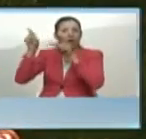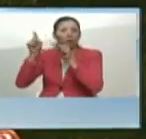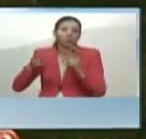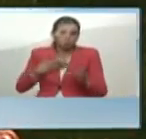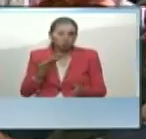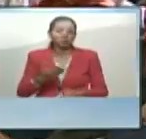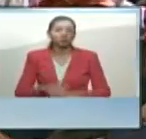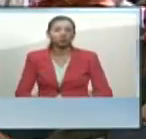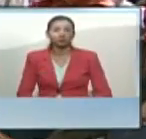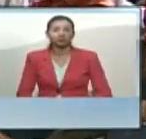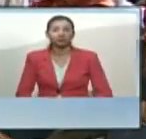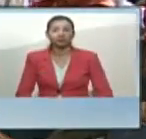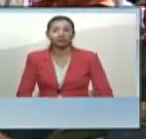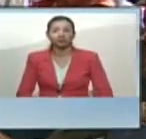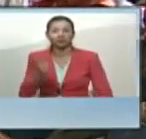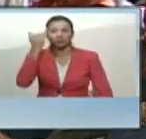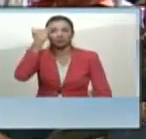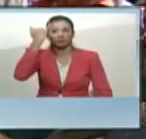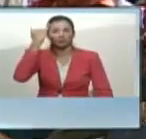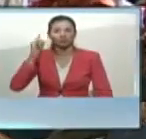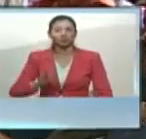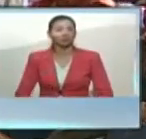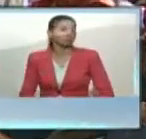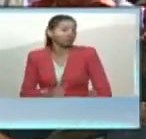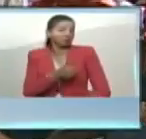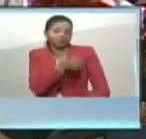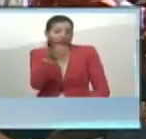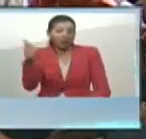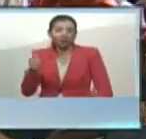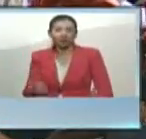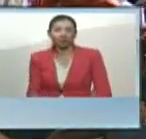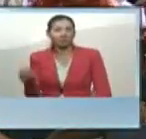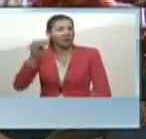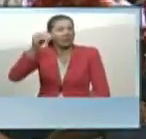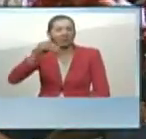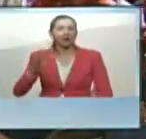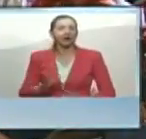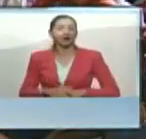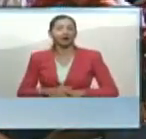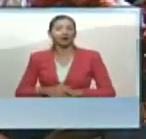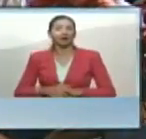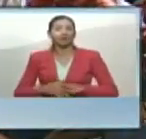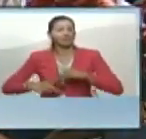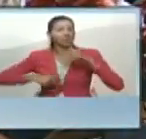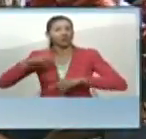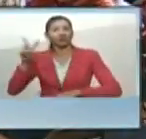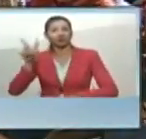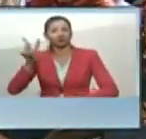de ponerse creativo, ¿no? Juntarnos entre todos nosotros y comenzar a parir la producción venezolana.